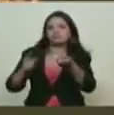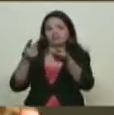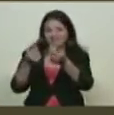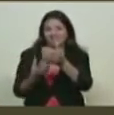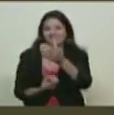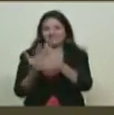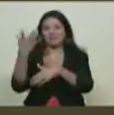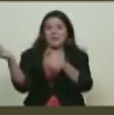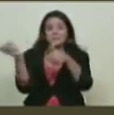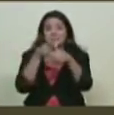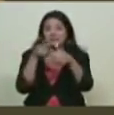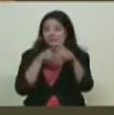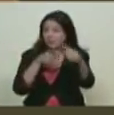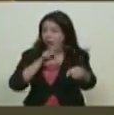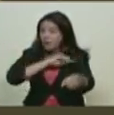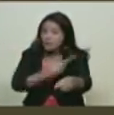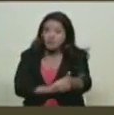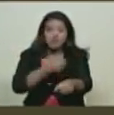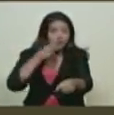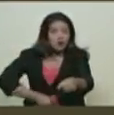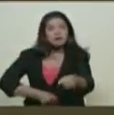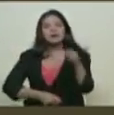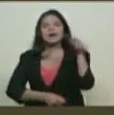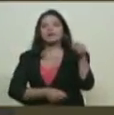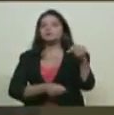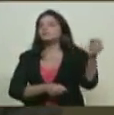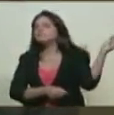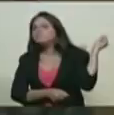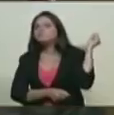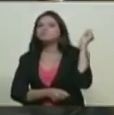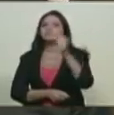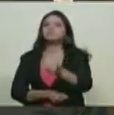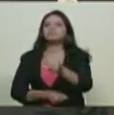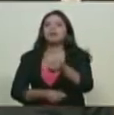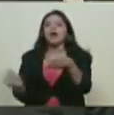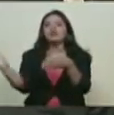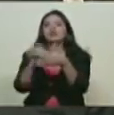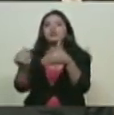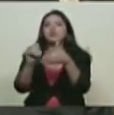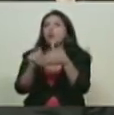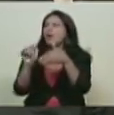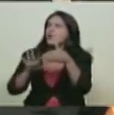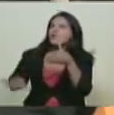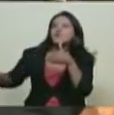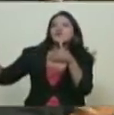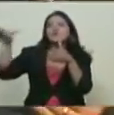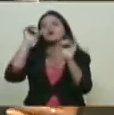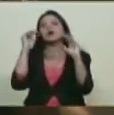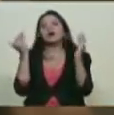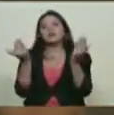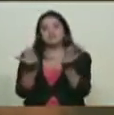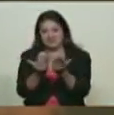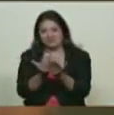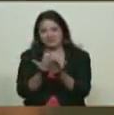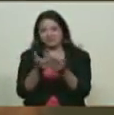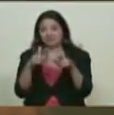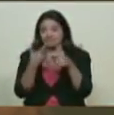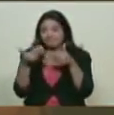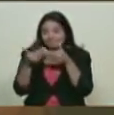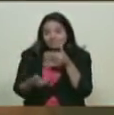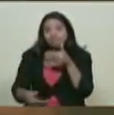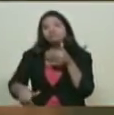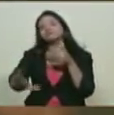principales fuerzas pues impuso el dólar como patrón moneda del mundo y a partir de allí tuvieron la